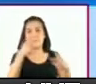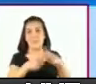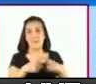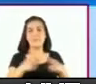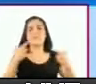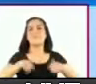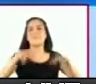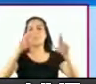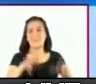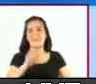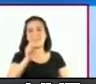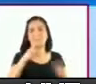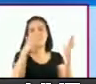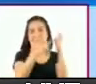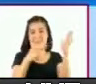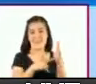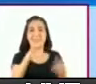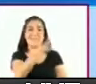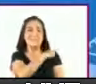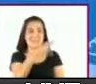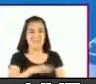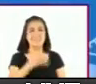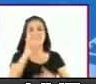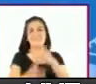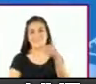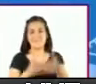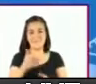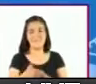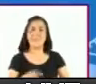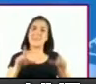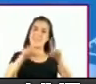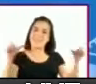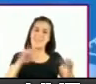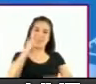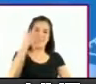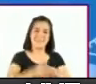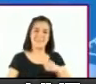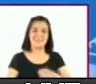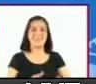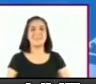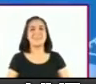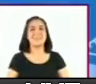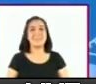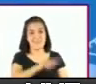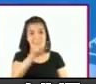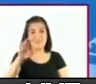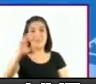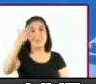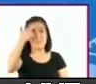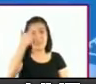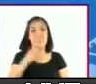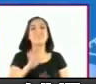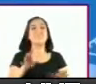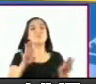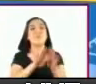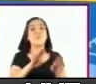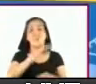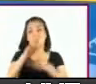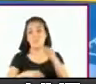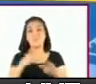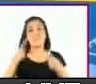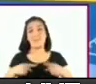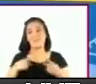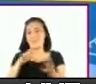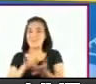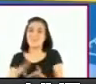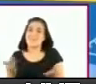que representa la regla general de la sucesión. ¡Listo! ¡Terminamos! Recuerden que nadie puede ser ayudado